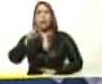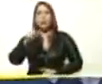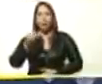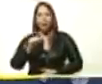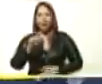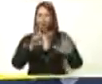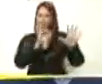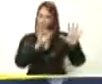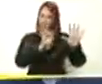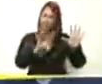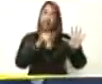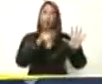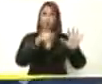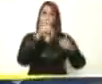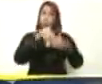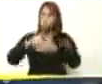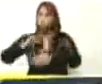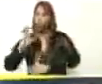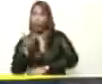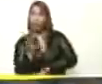votos, el voto castigo,